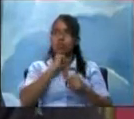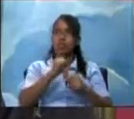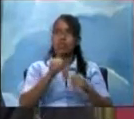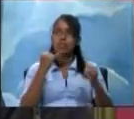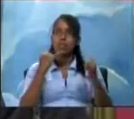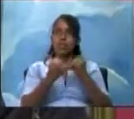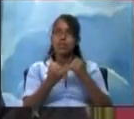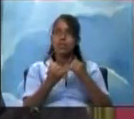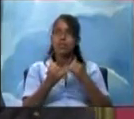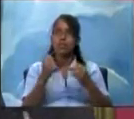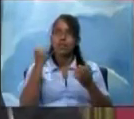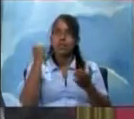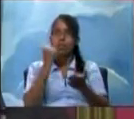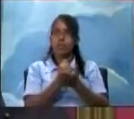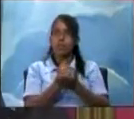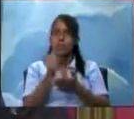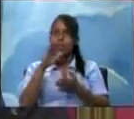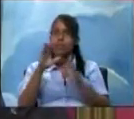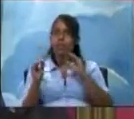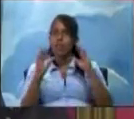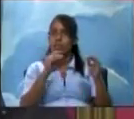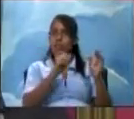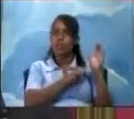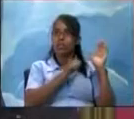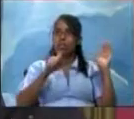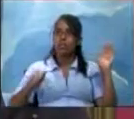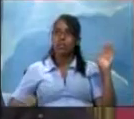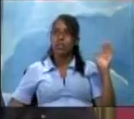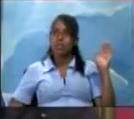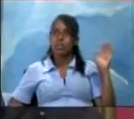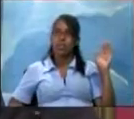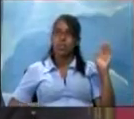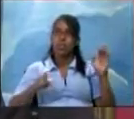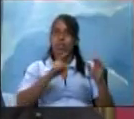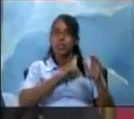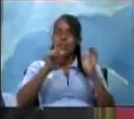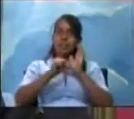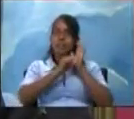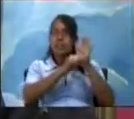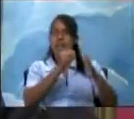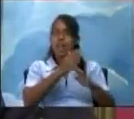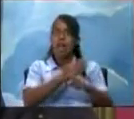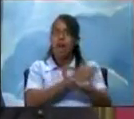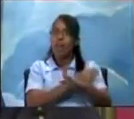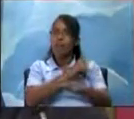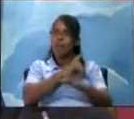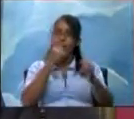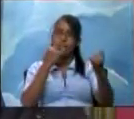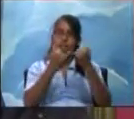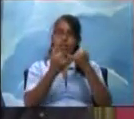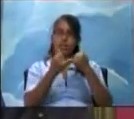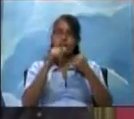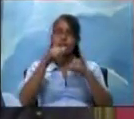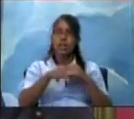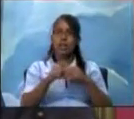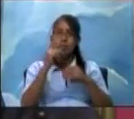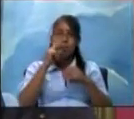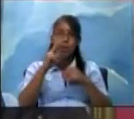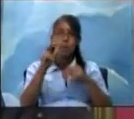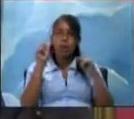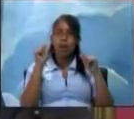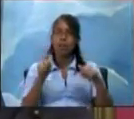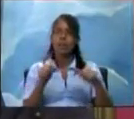es el fin. Amén. Está hablando el Señor de las señales antes del fin. Y vemos